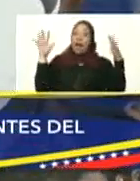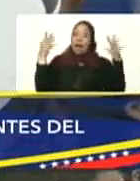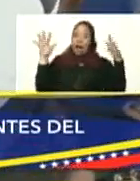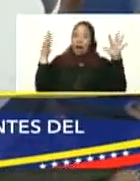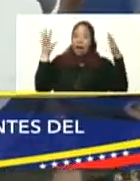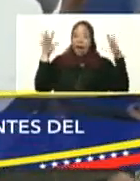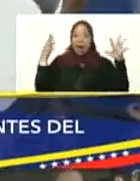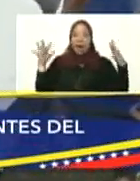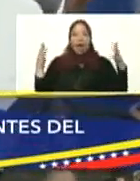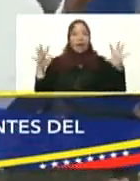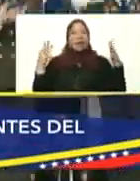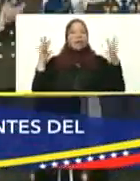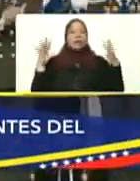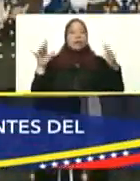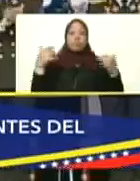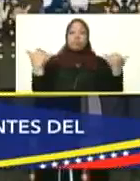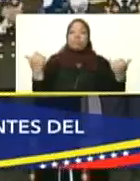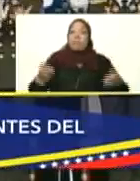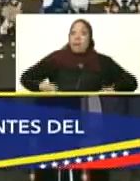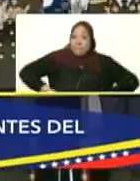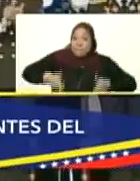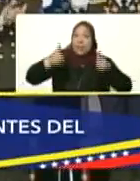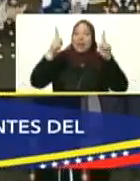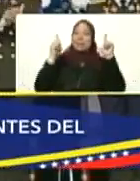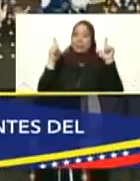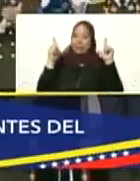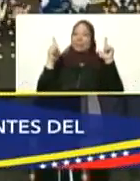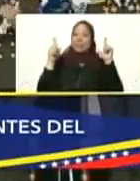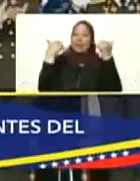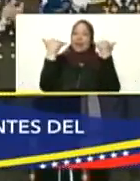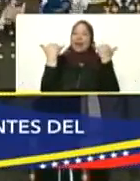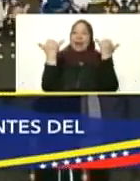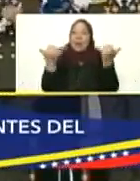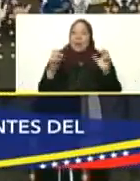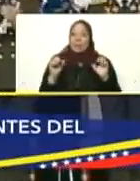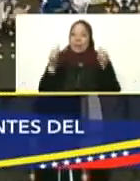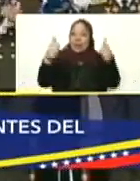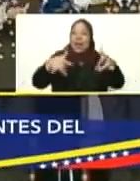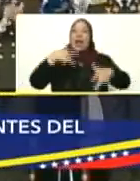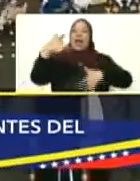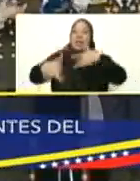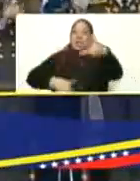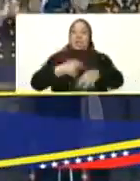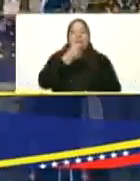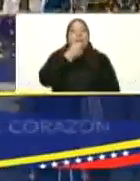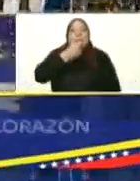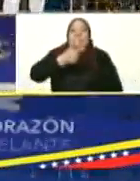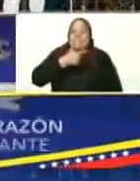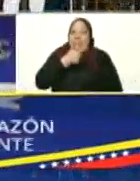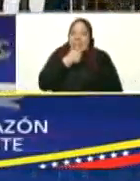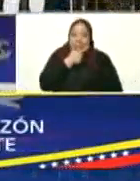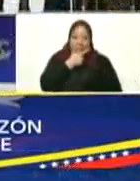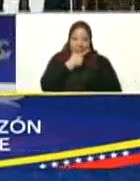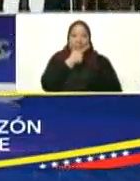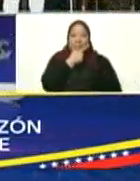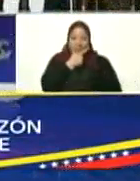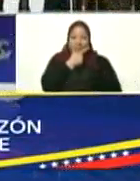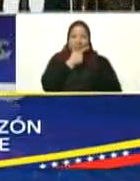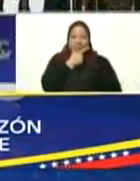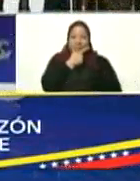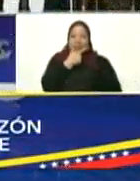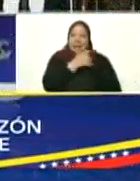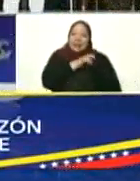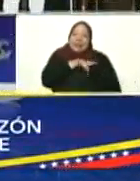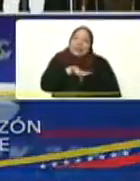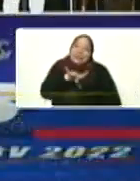Así que he autorizado que se inicie este acto hermoso, que lo